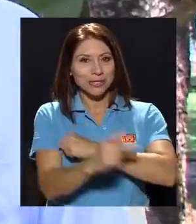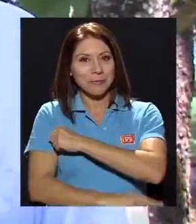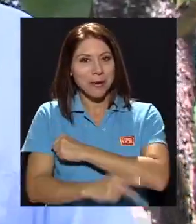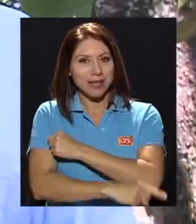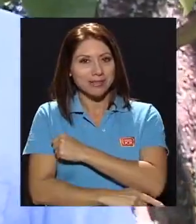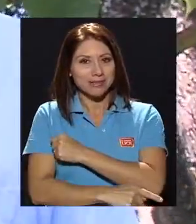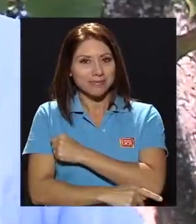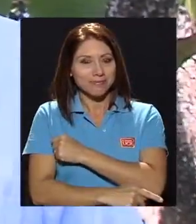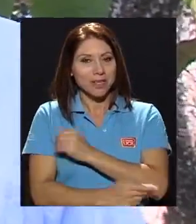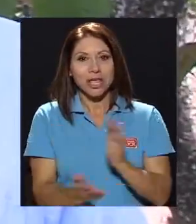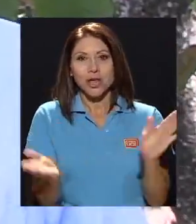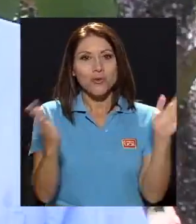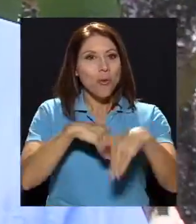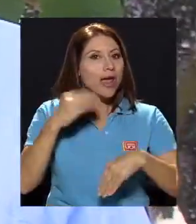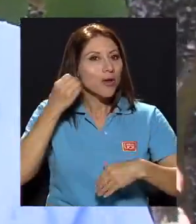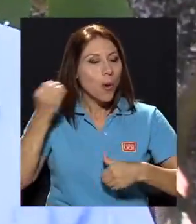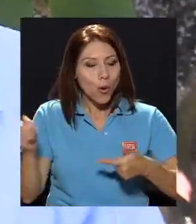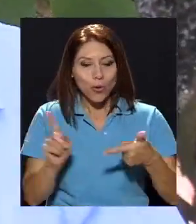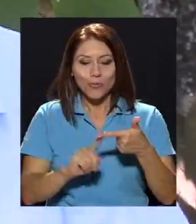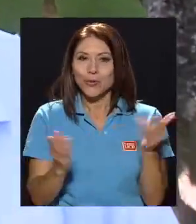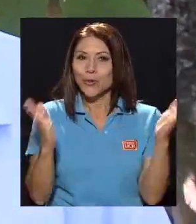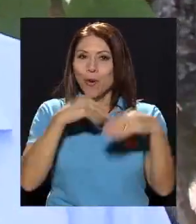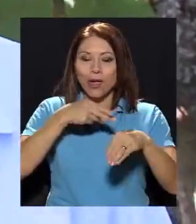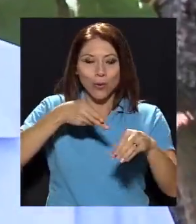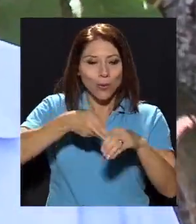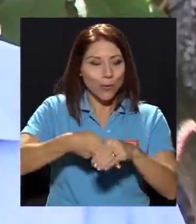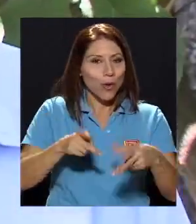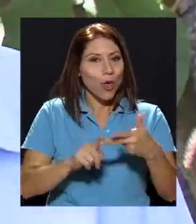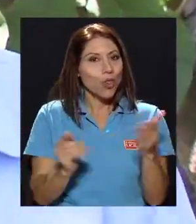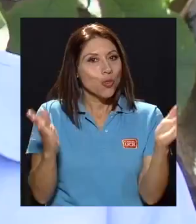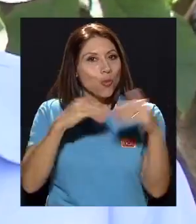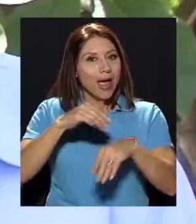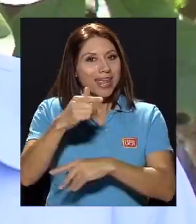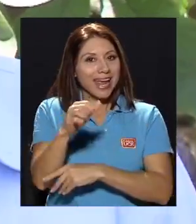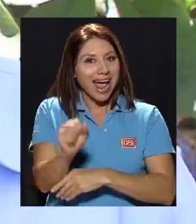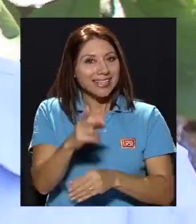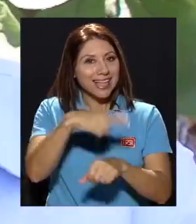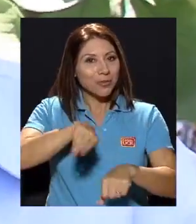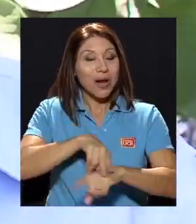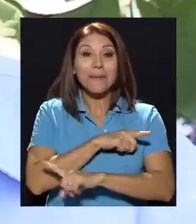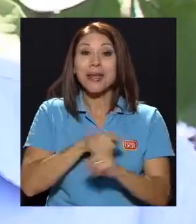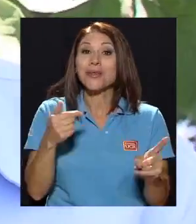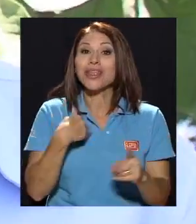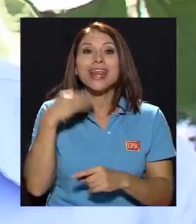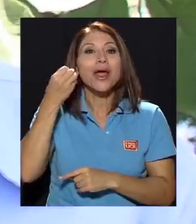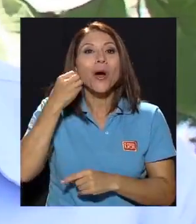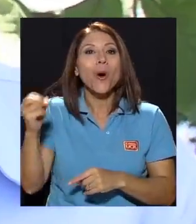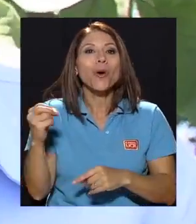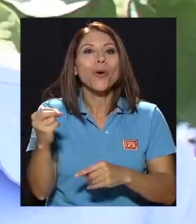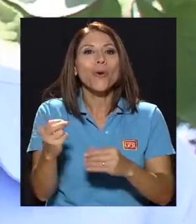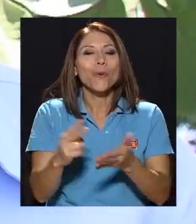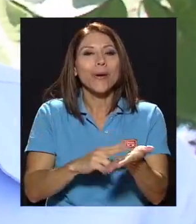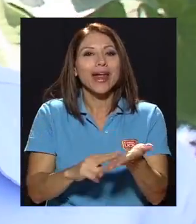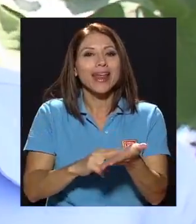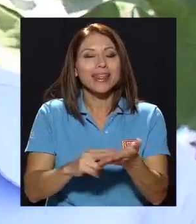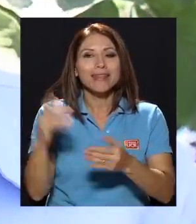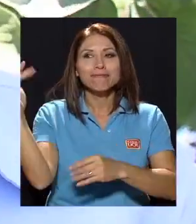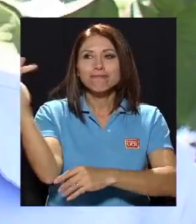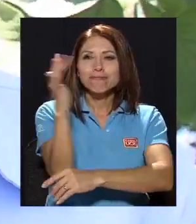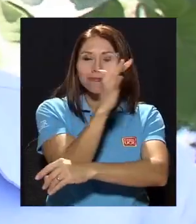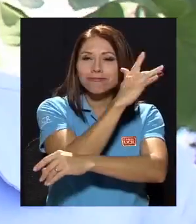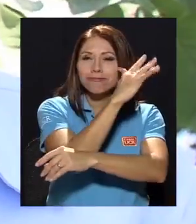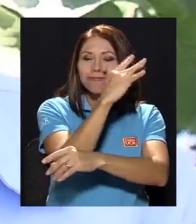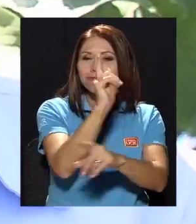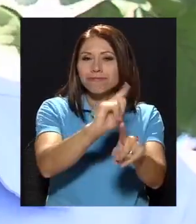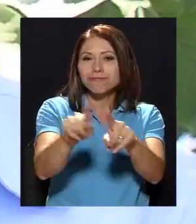no tiene oro, no tiene petróleo, no tiene gas natural, pero sí tiene un oro verde que sería la biodiversidad. Y yo diría